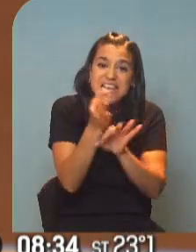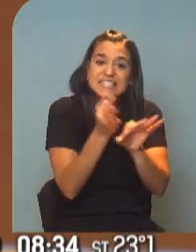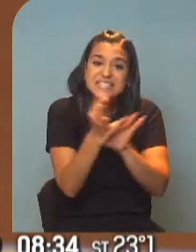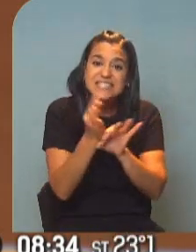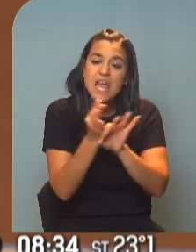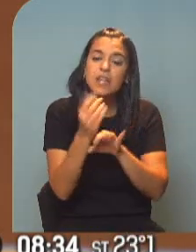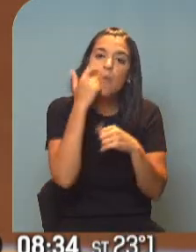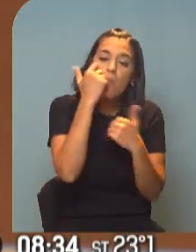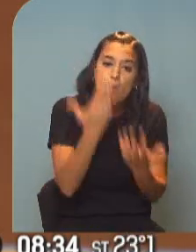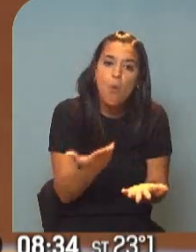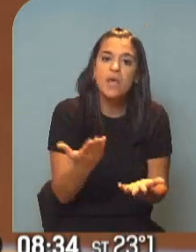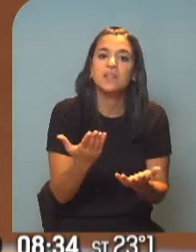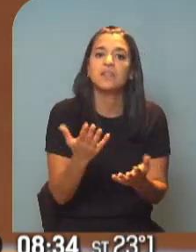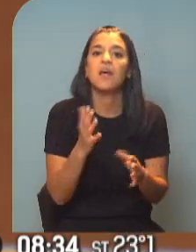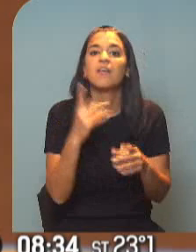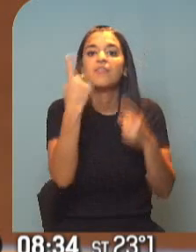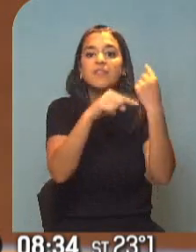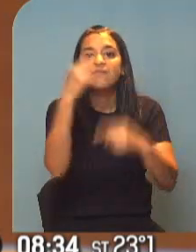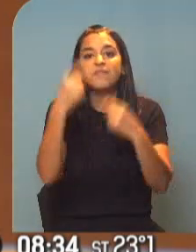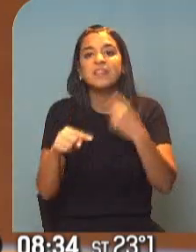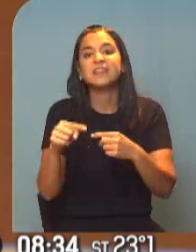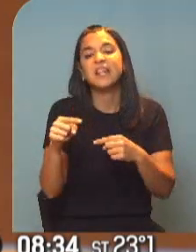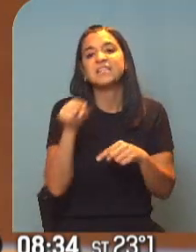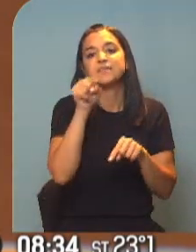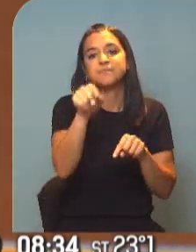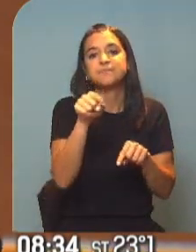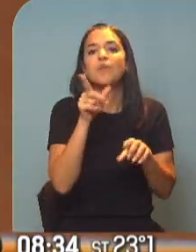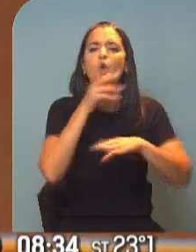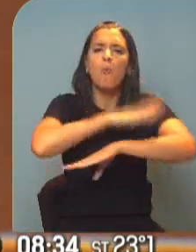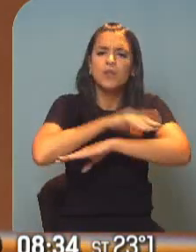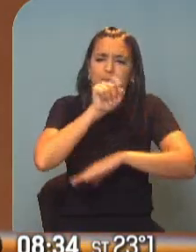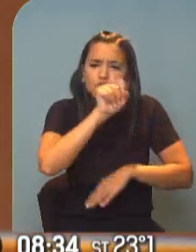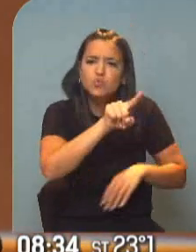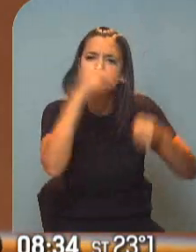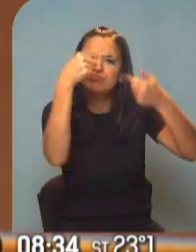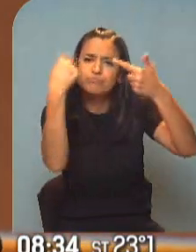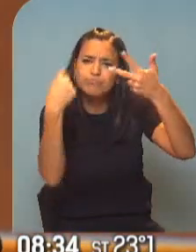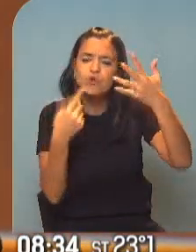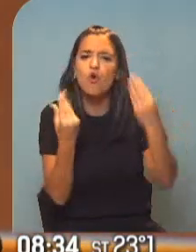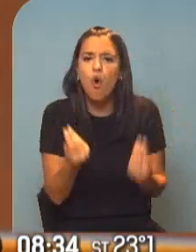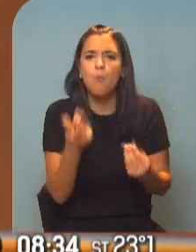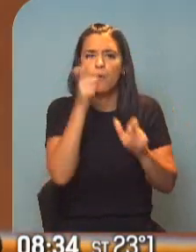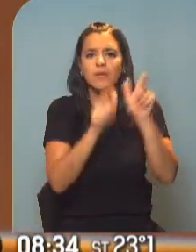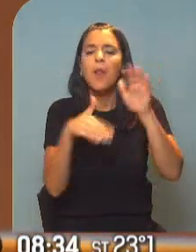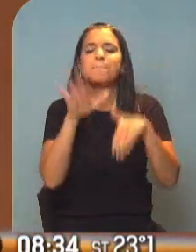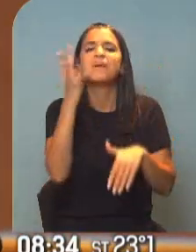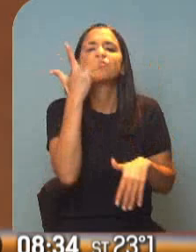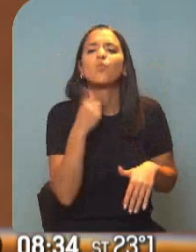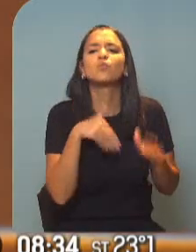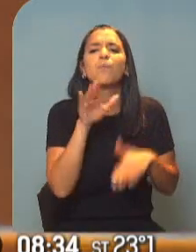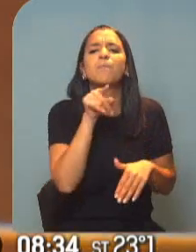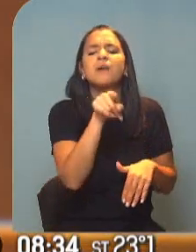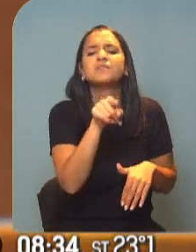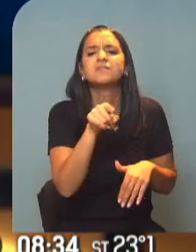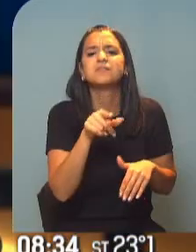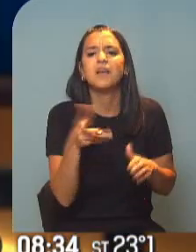te muestra las distintas alternativas de diferentes razas sino el comportamiento y como el ser humano atenderlo qué es lo que más te gustó de este libro sólo eso que ya no